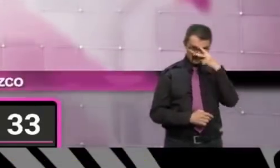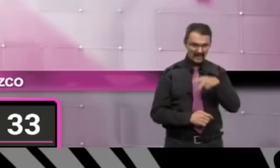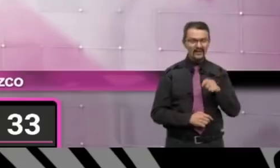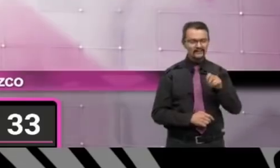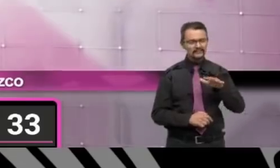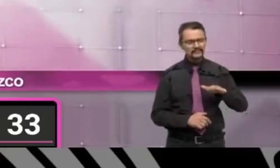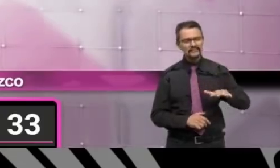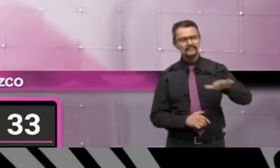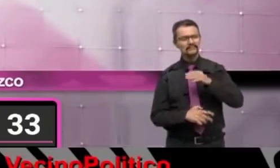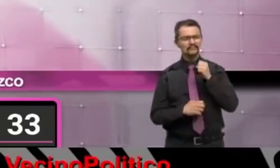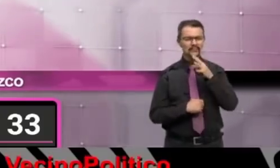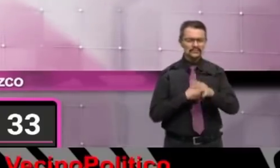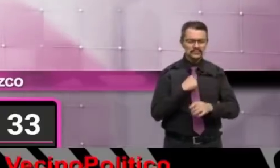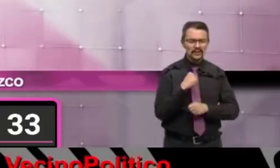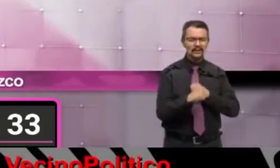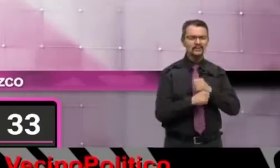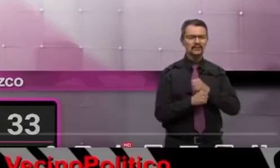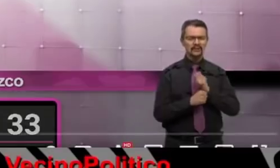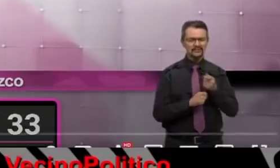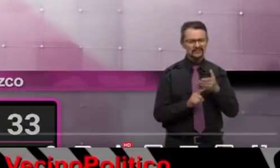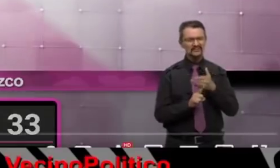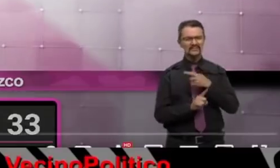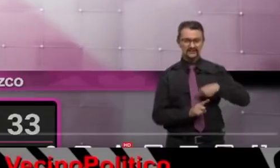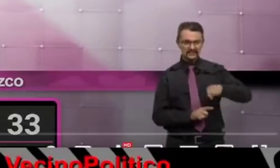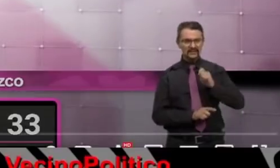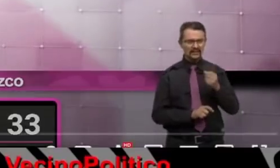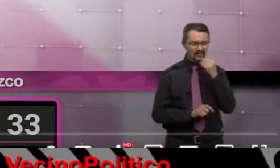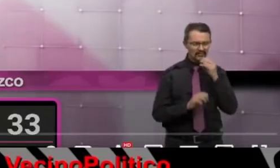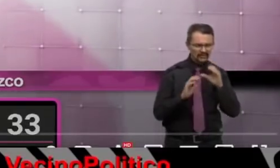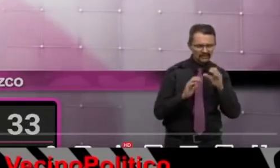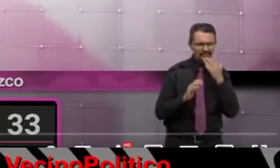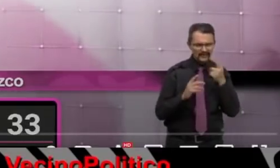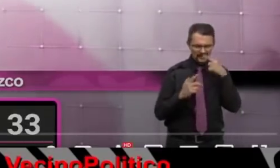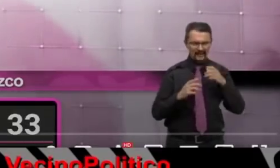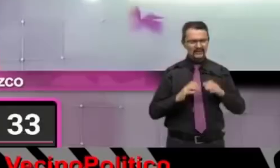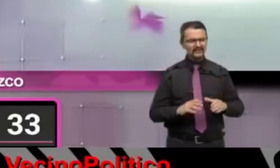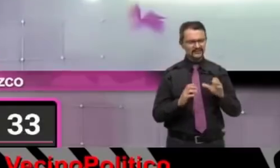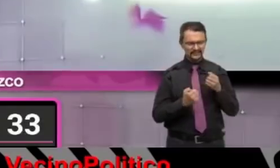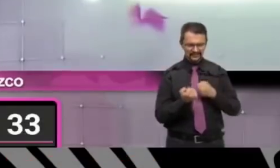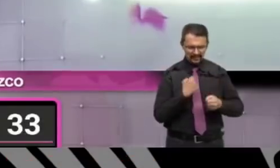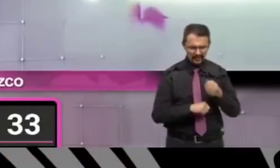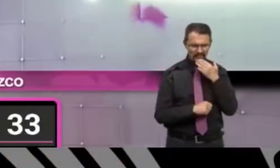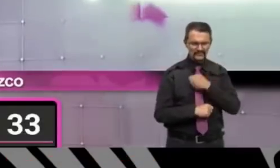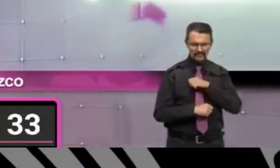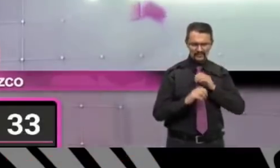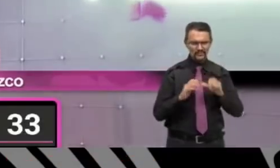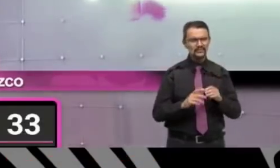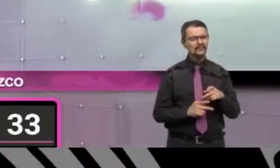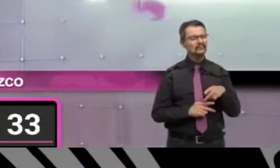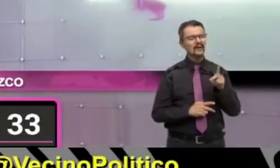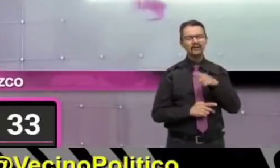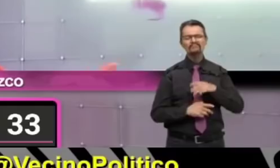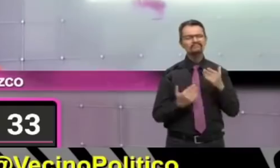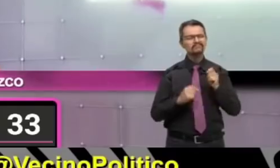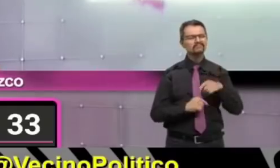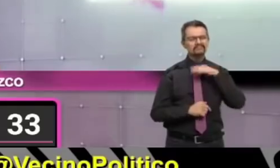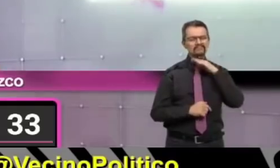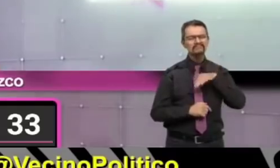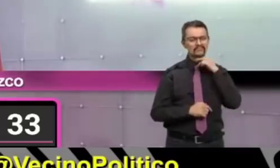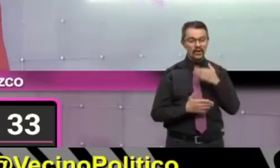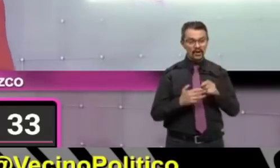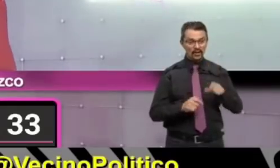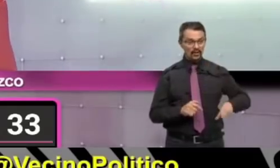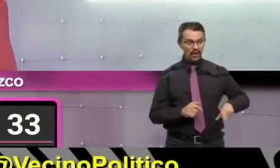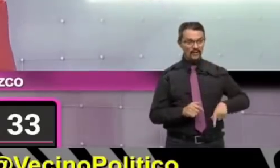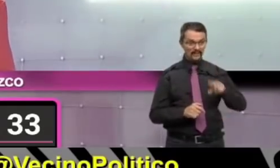buena prevención e inducción de cuidar nuestra salud, pero precisamente hay que también reconocer y recordar que en este sexenio es donde se aprobó el etiquetado